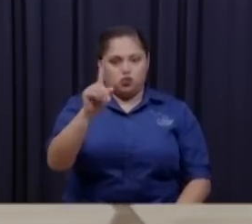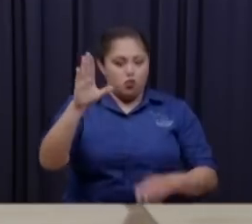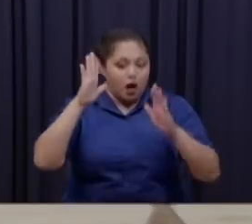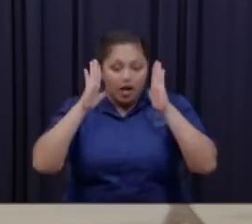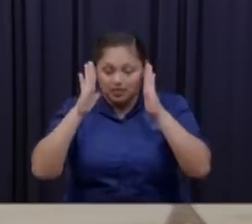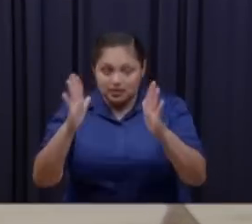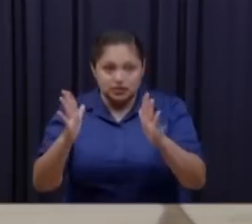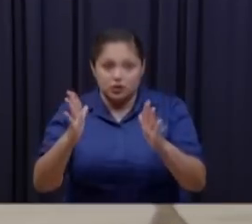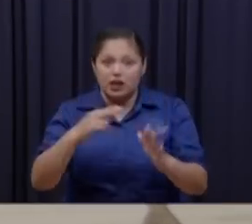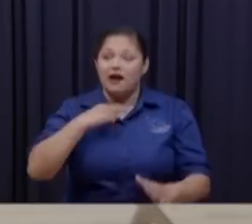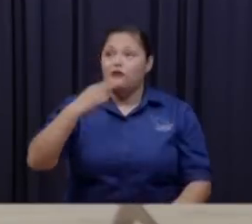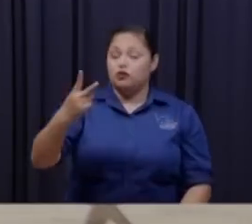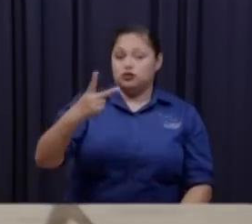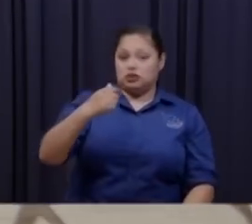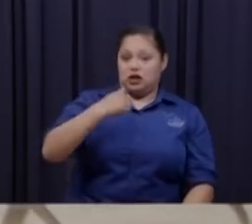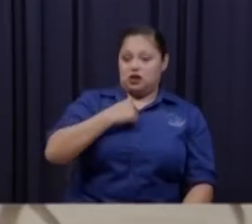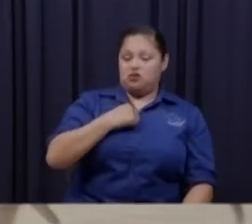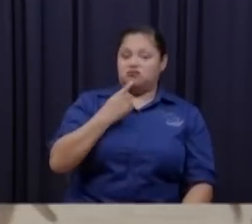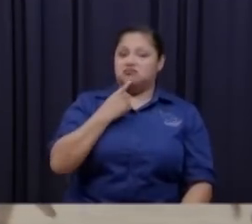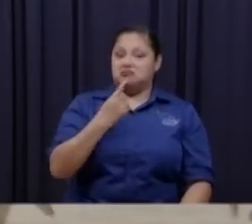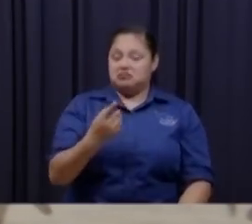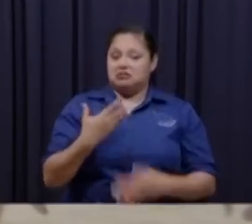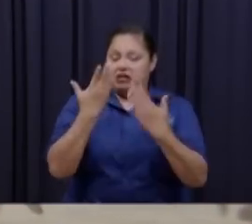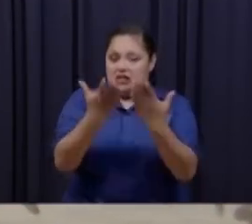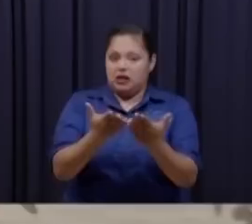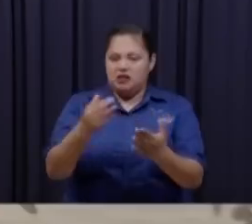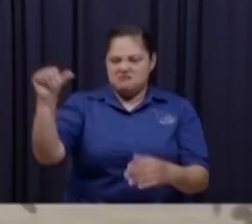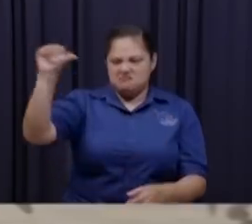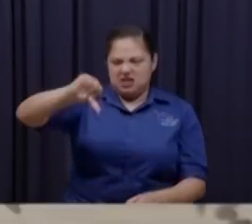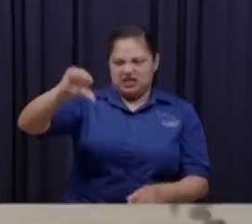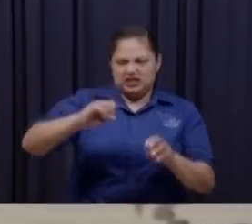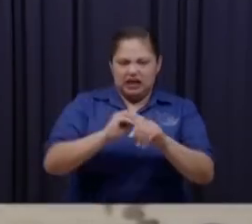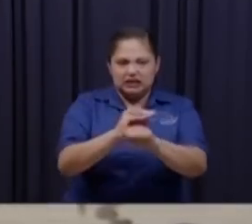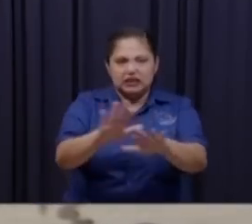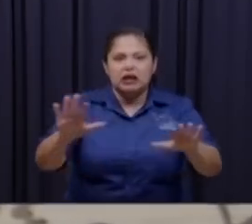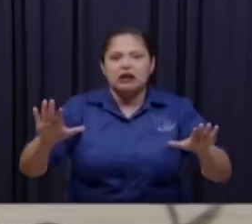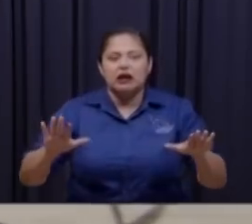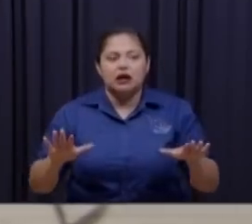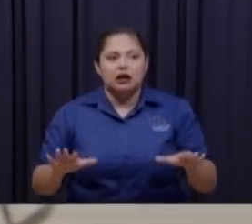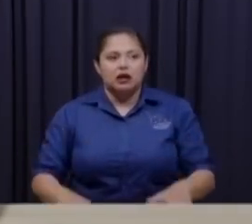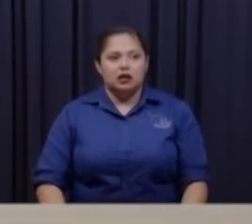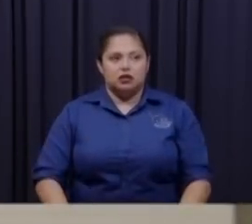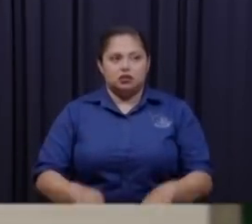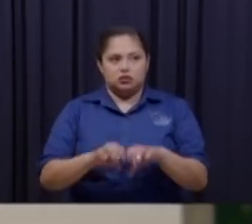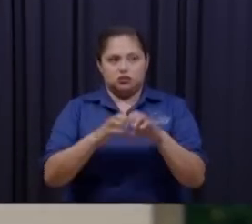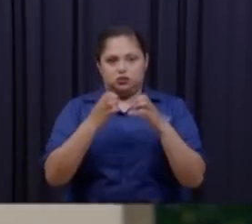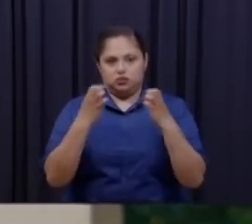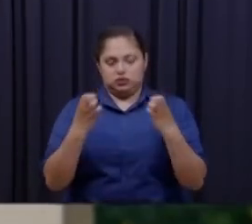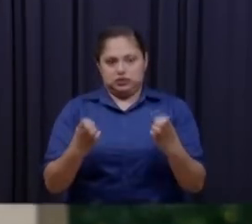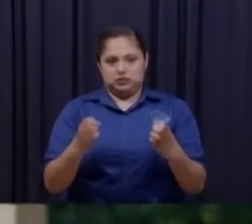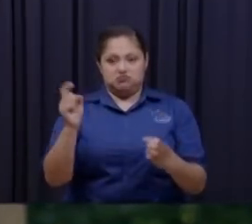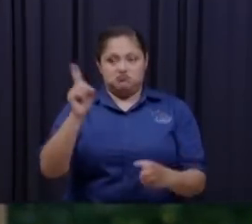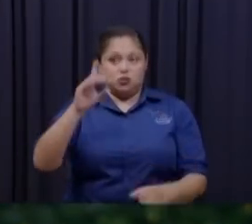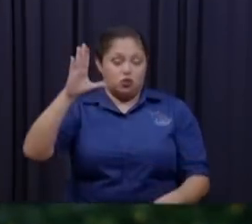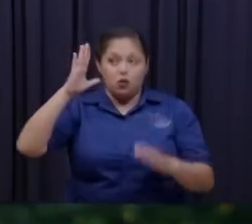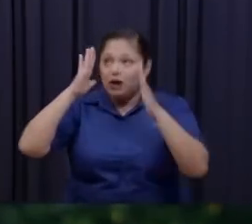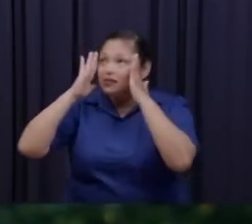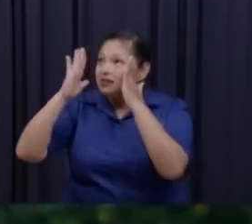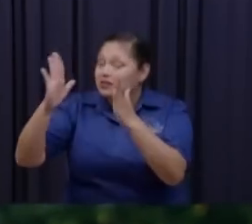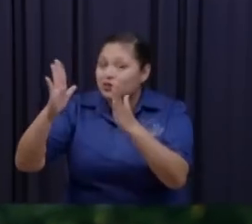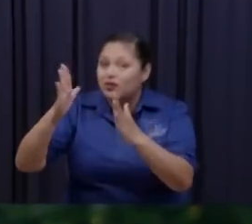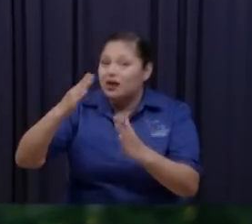di, maldita será la tierra. ¿Causas de maldición? Desatender el rema, la voz, la orden de